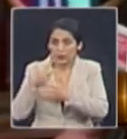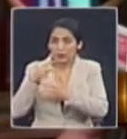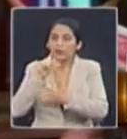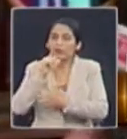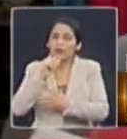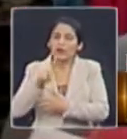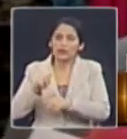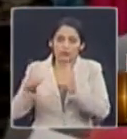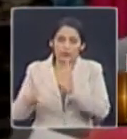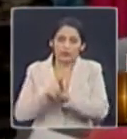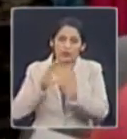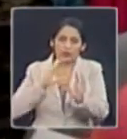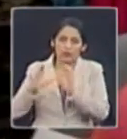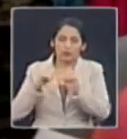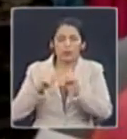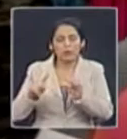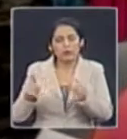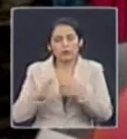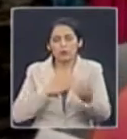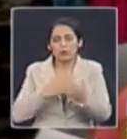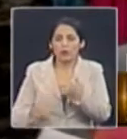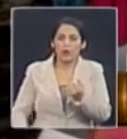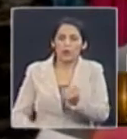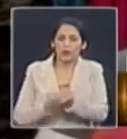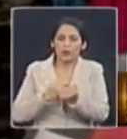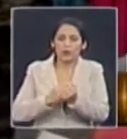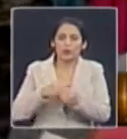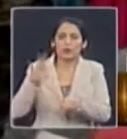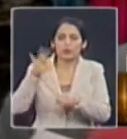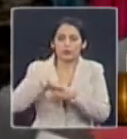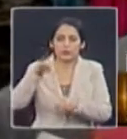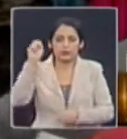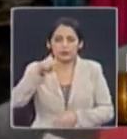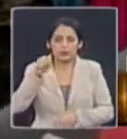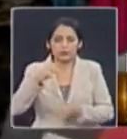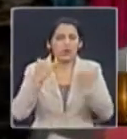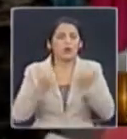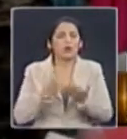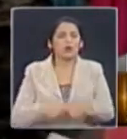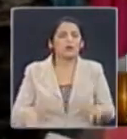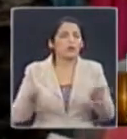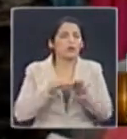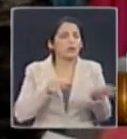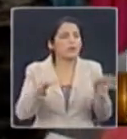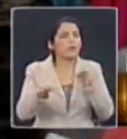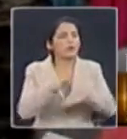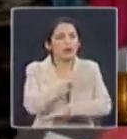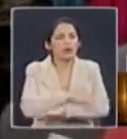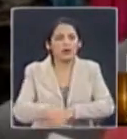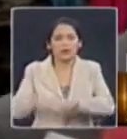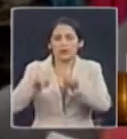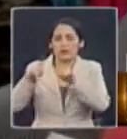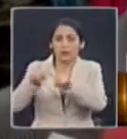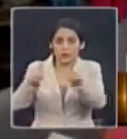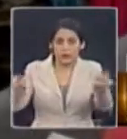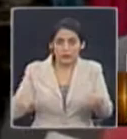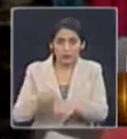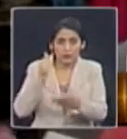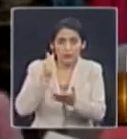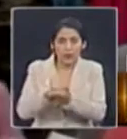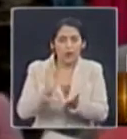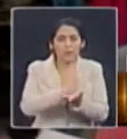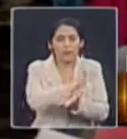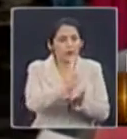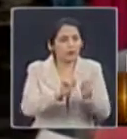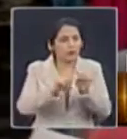vamos por el sí. Aquí hay que hacer un ejercicio casi cotidiano de explicar en las calles, en las plazas, en los barrios, en los